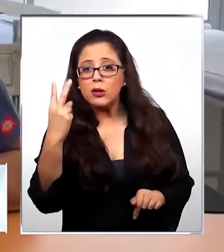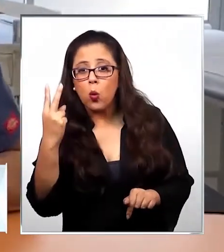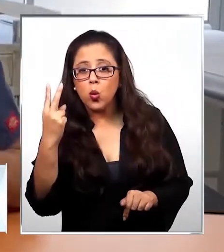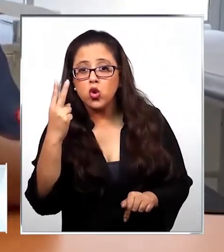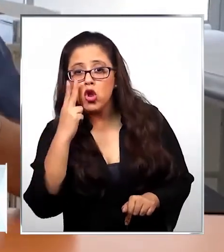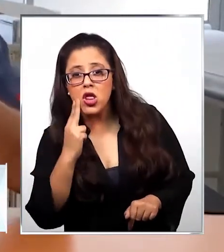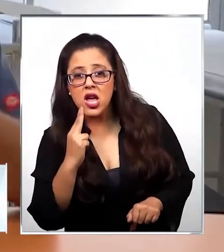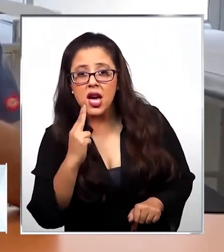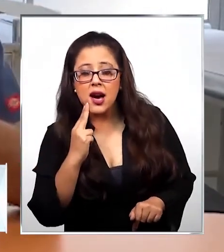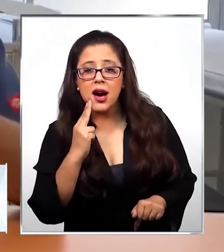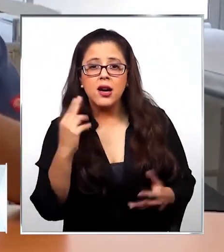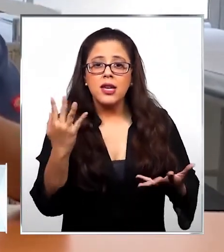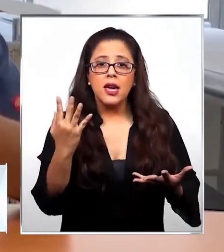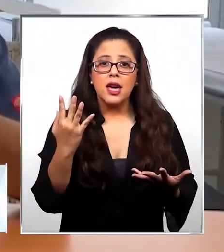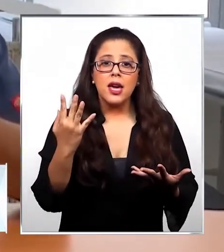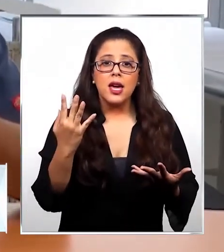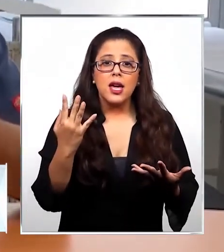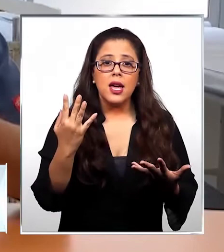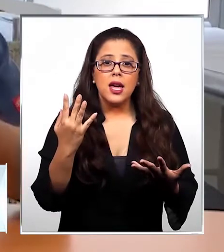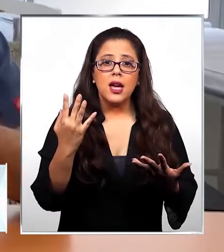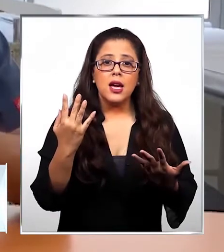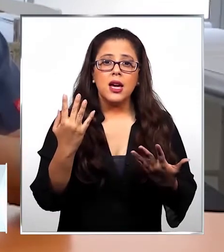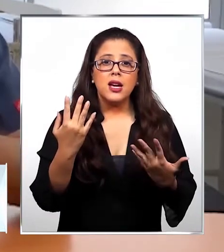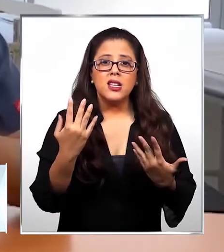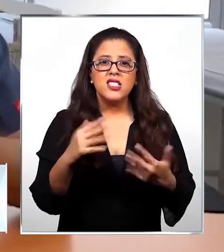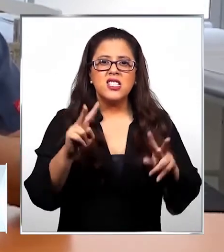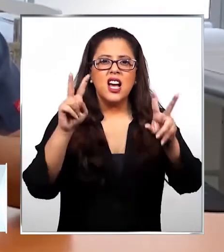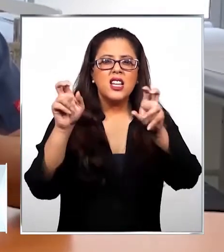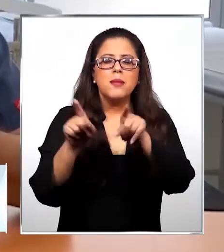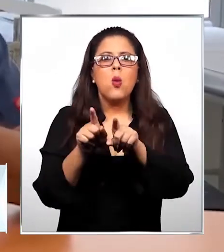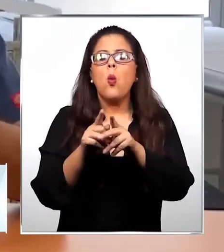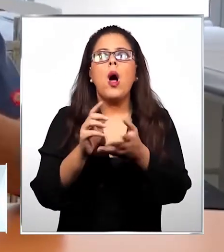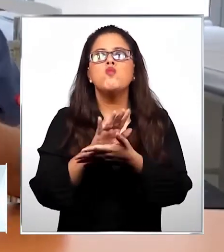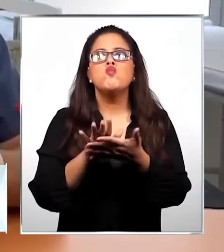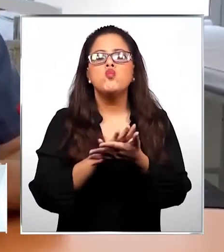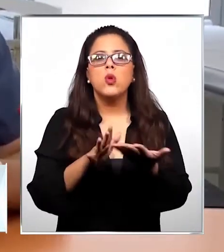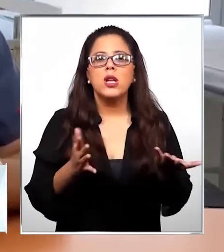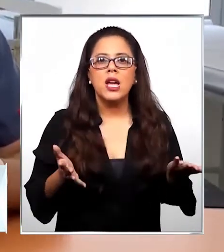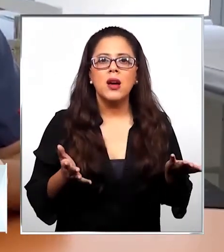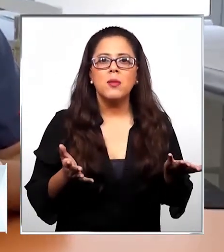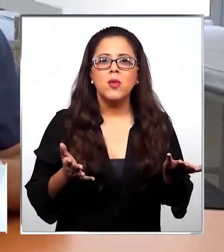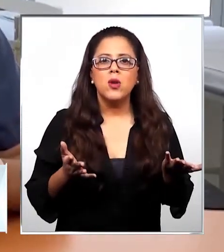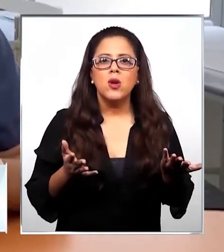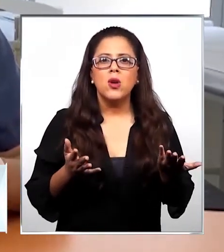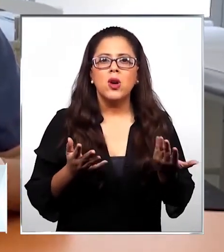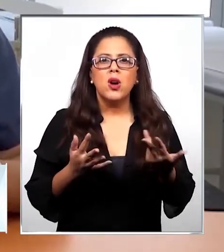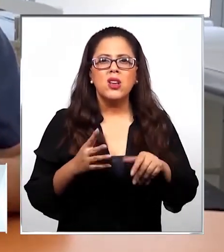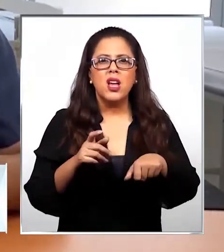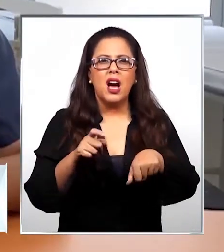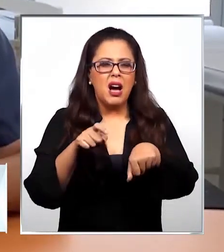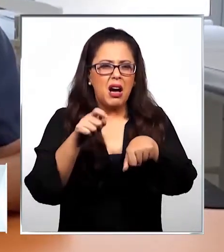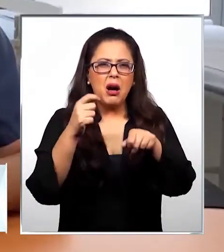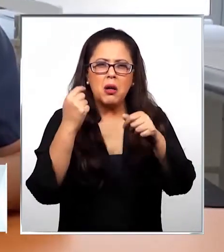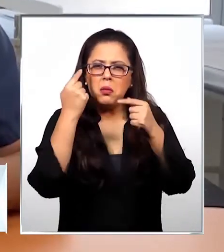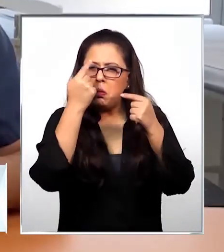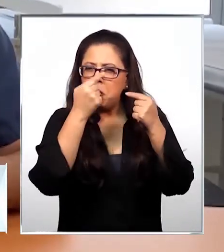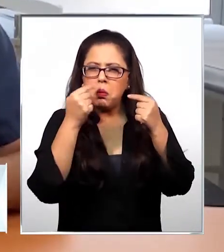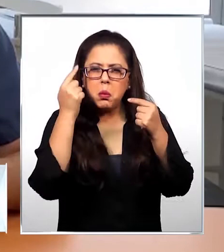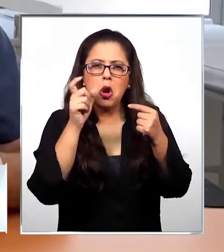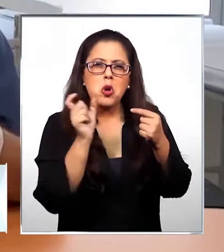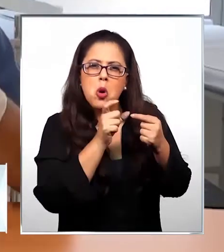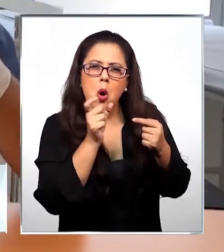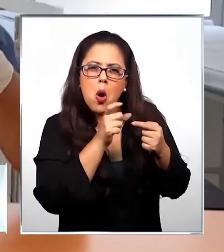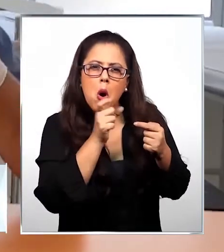segundo día comienzan a aparecer lesiones típicas de cuadro autoinmune, como por ejemplo conjuntiva rojita, conjuntivitis sin